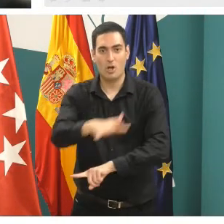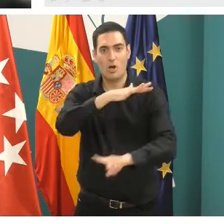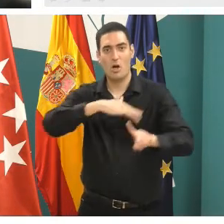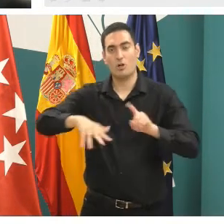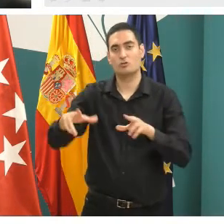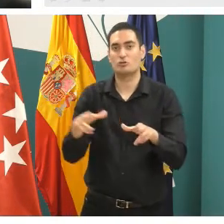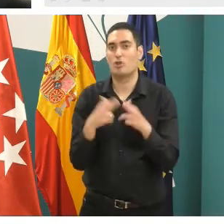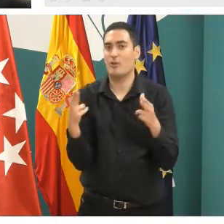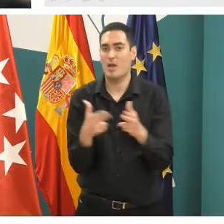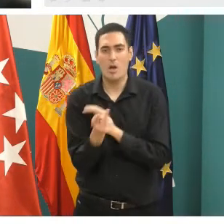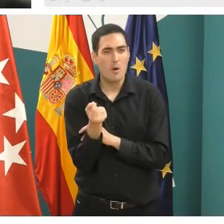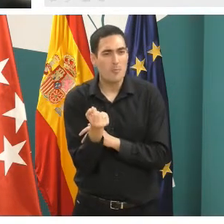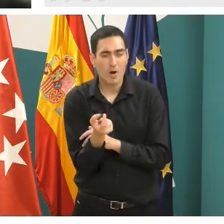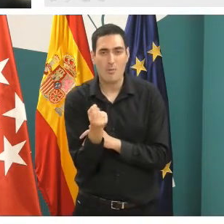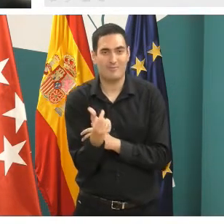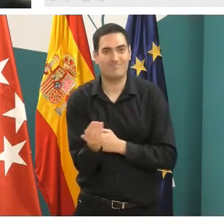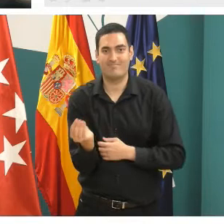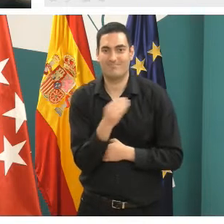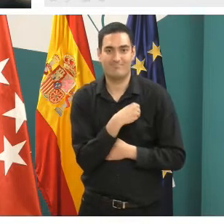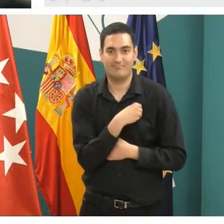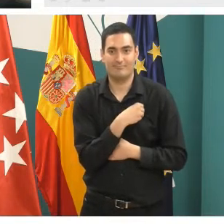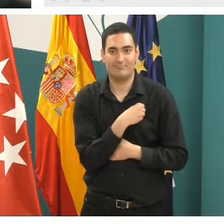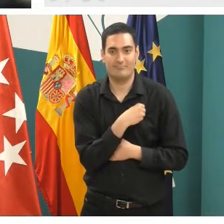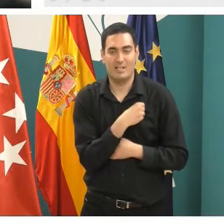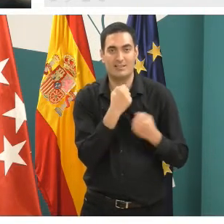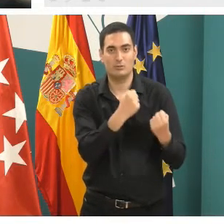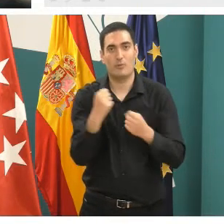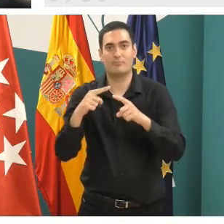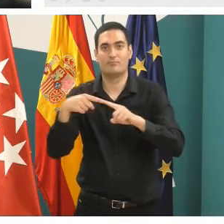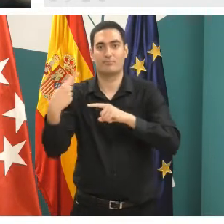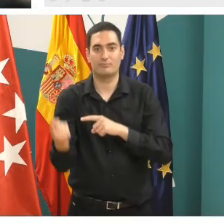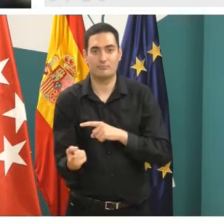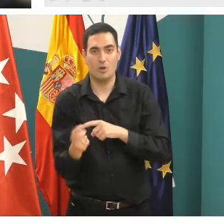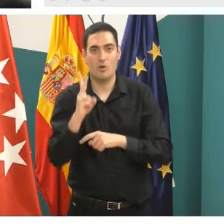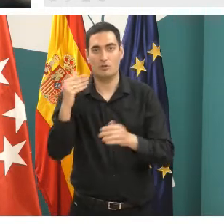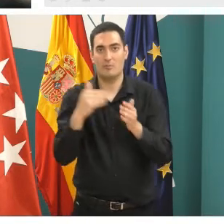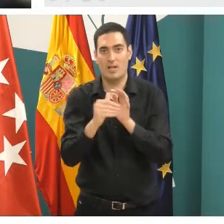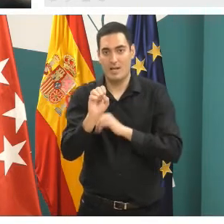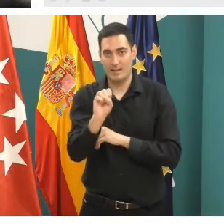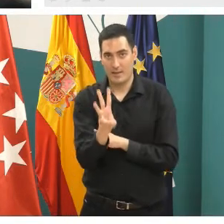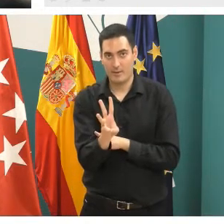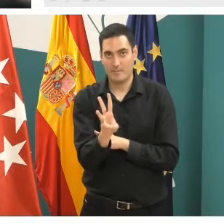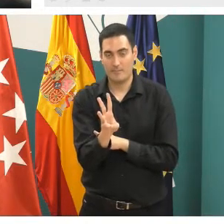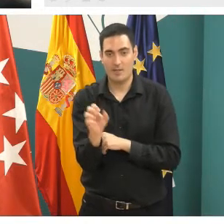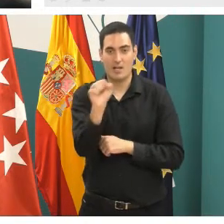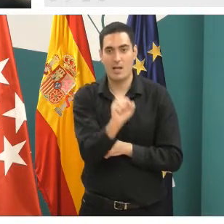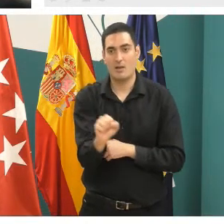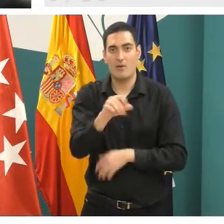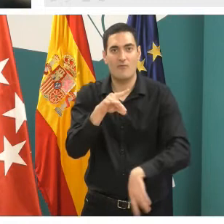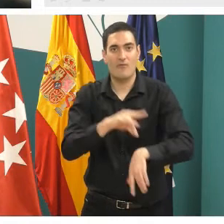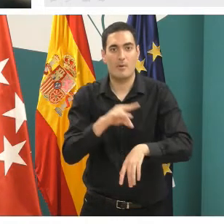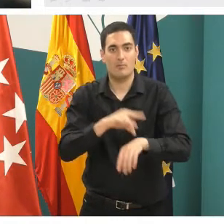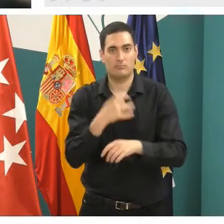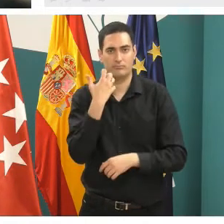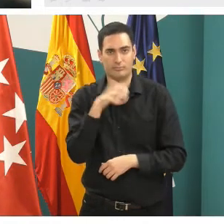social y muy poco, lamentablemente, apoyo institucional. En el año 2013, que fue el año de las enfermedades